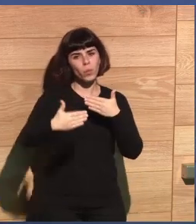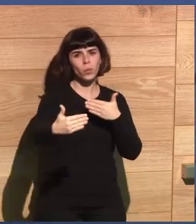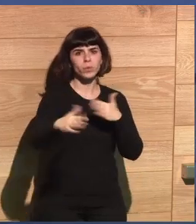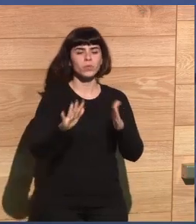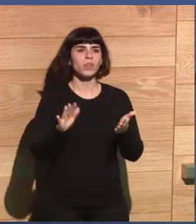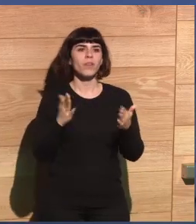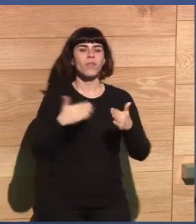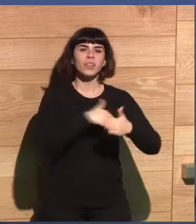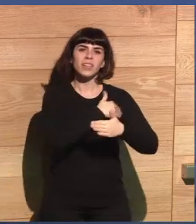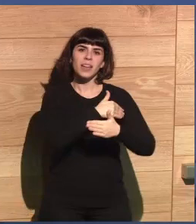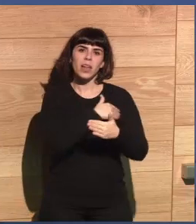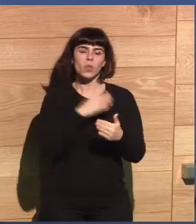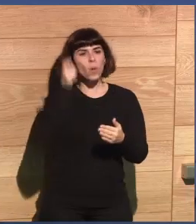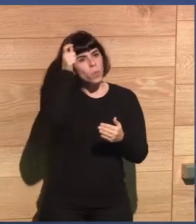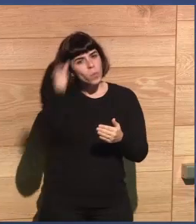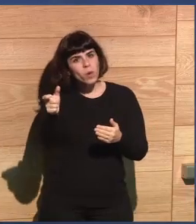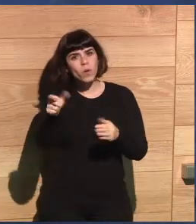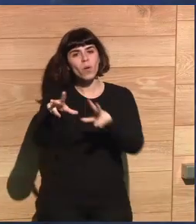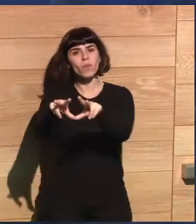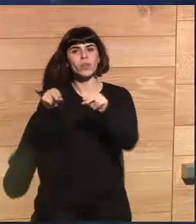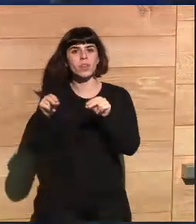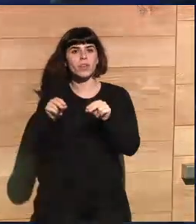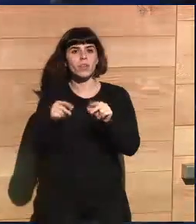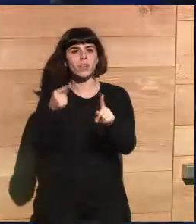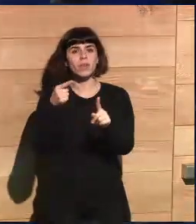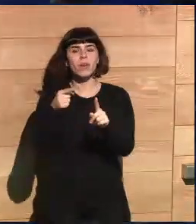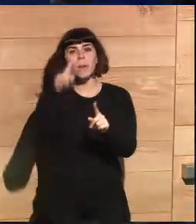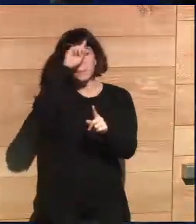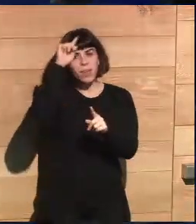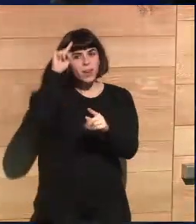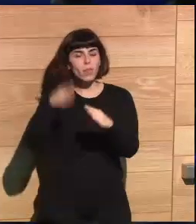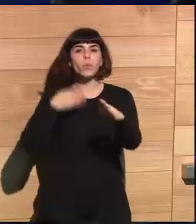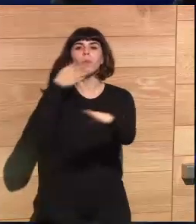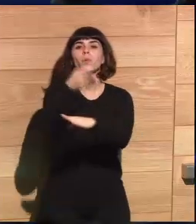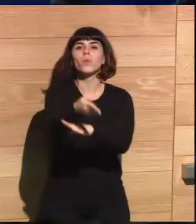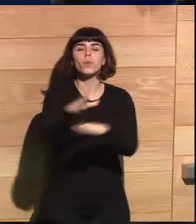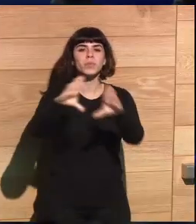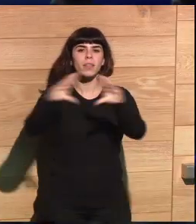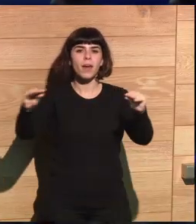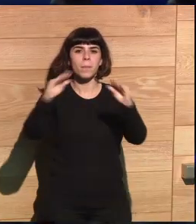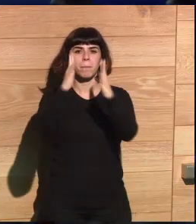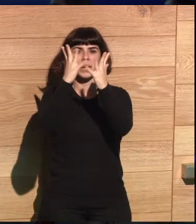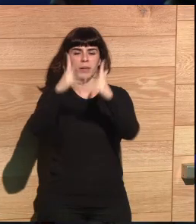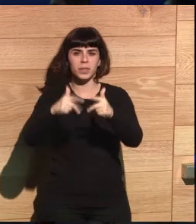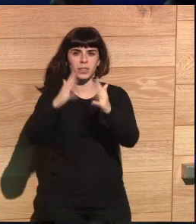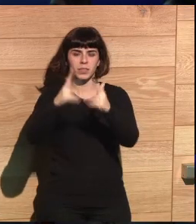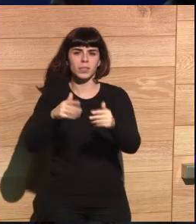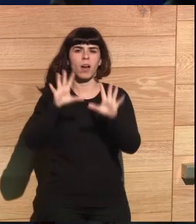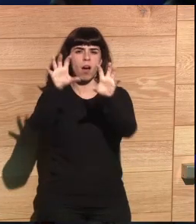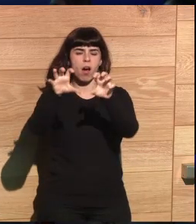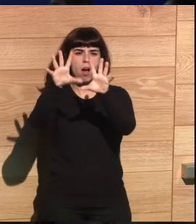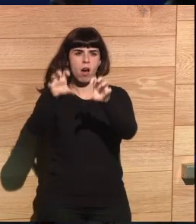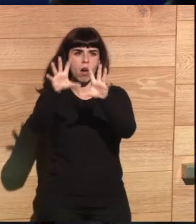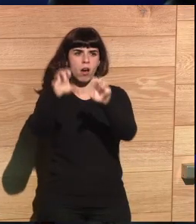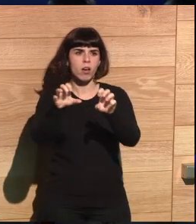acabó el bachillerato en su pueblo, María se fue a Madrid para estudiar matemáticas en la universidad. Y pasó de estar en casa con sus padres y su hermana a